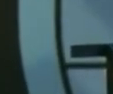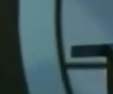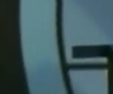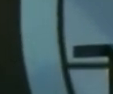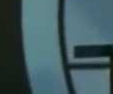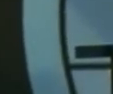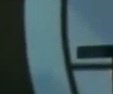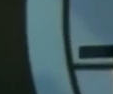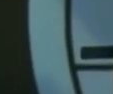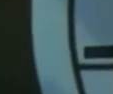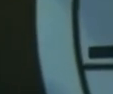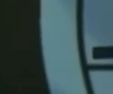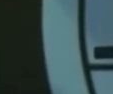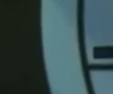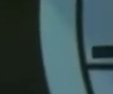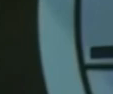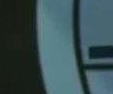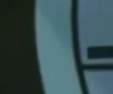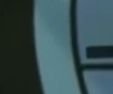tú, Laura, pero yo veo que en algunos casos hay